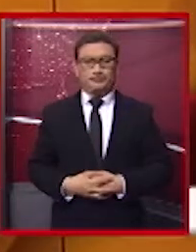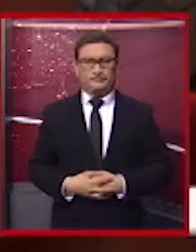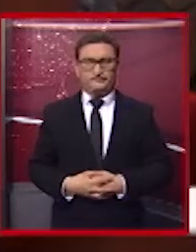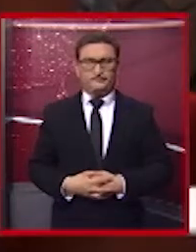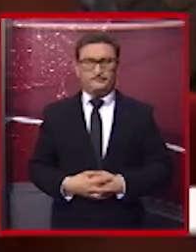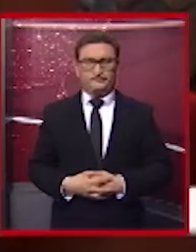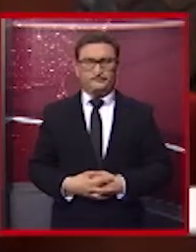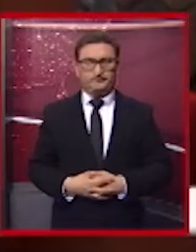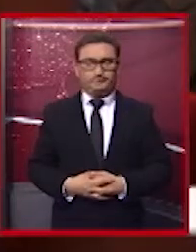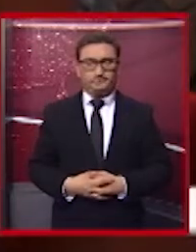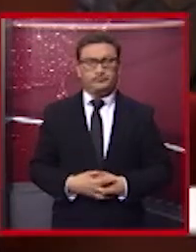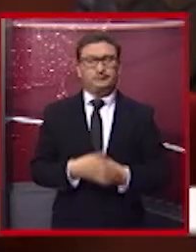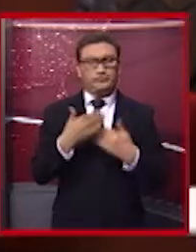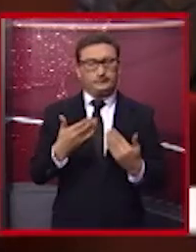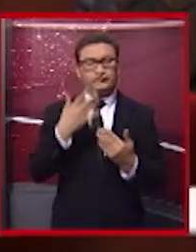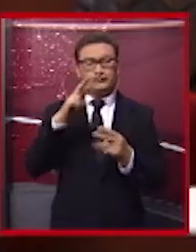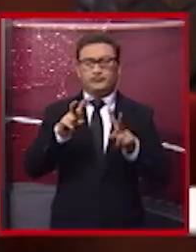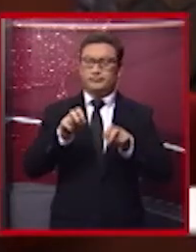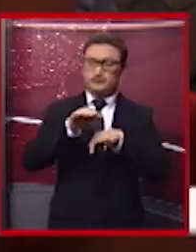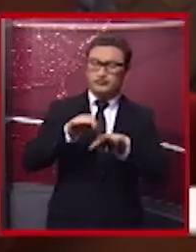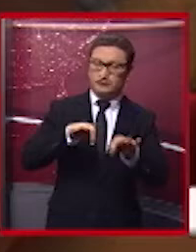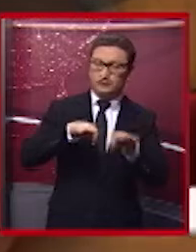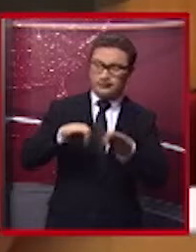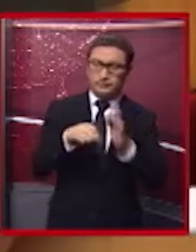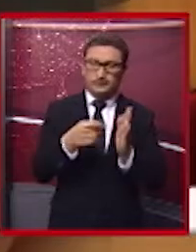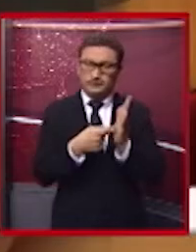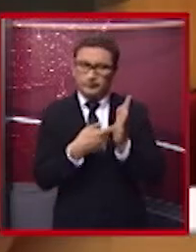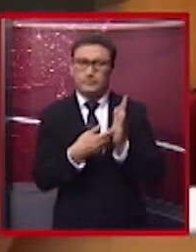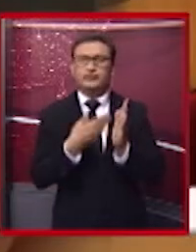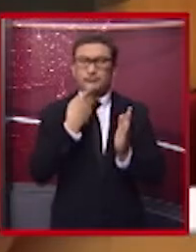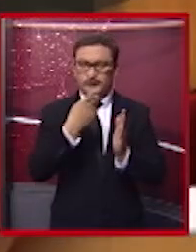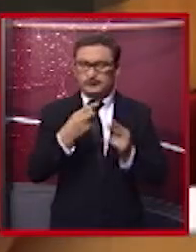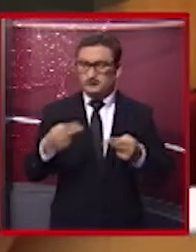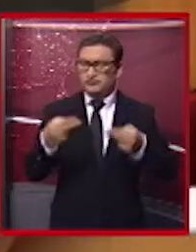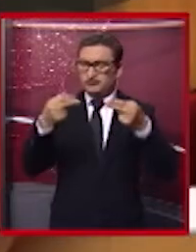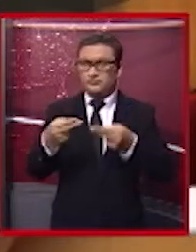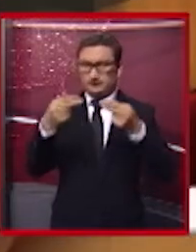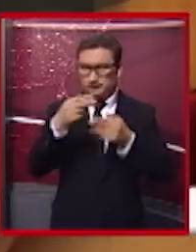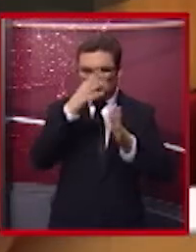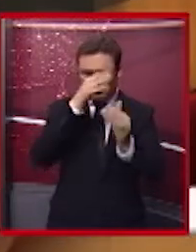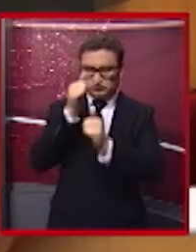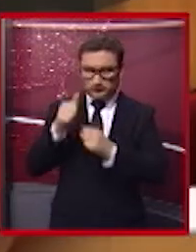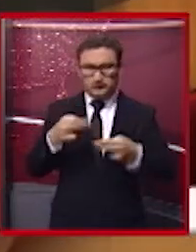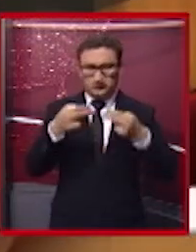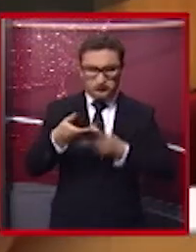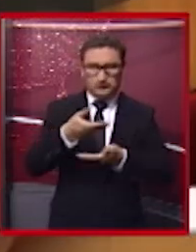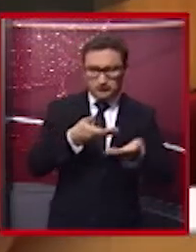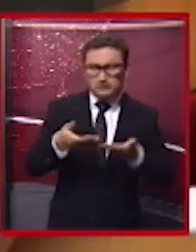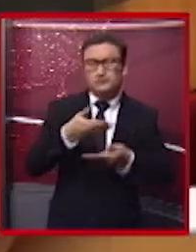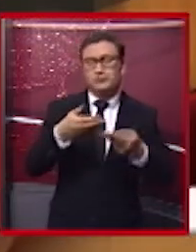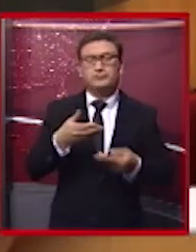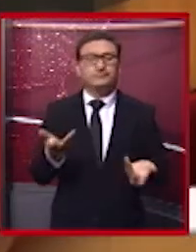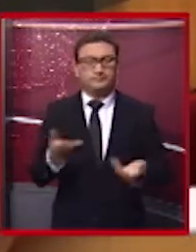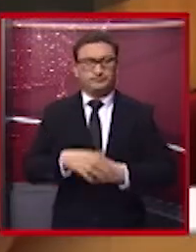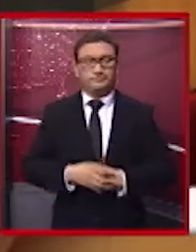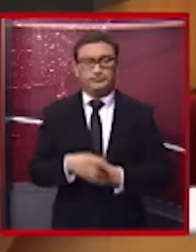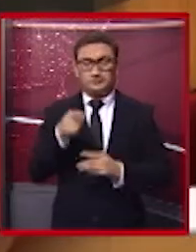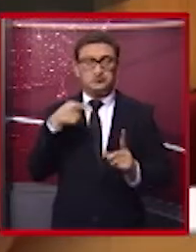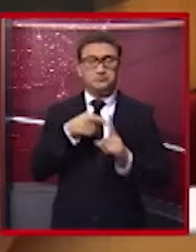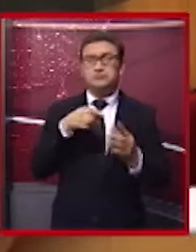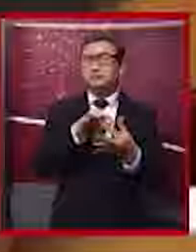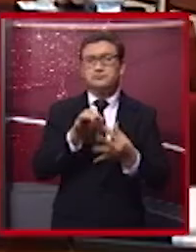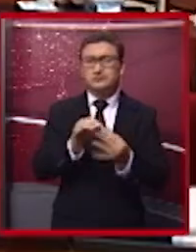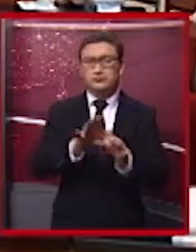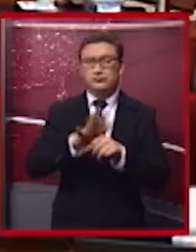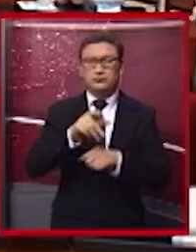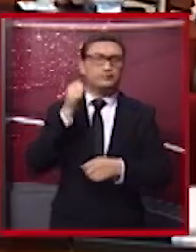Se refería al apartado laboral en la negociación del acuerdo comercial trilateral. Ahora sí vamos a escuchar lo que señaló